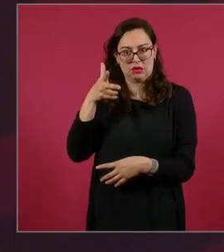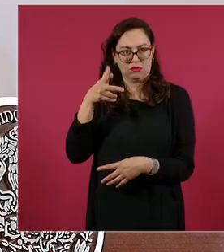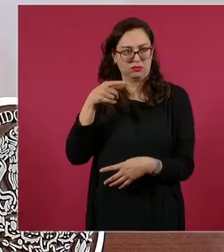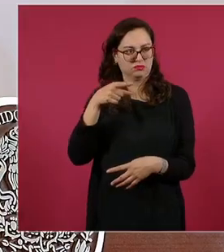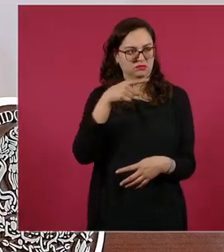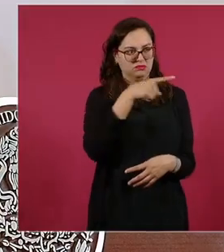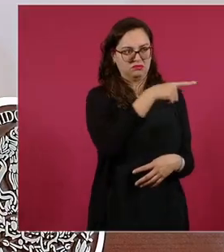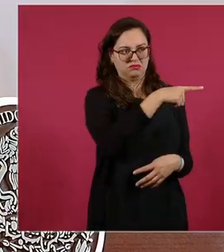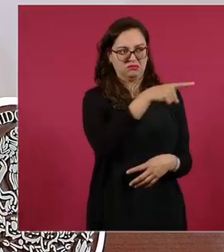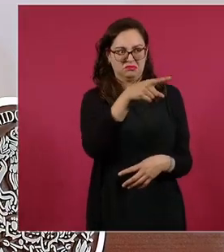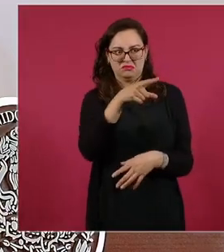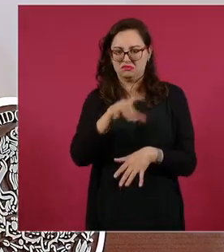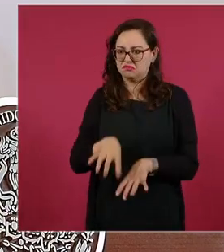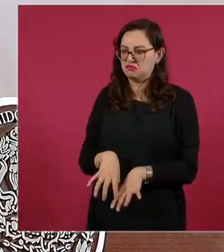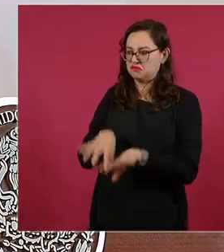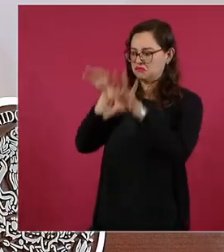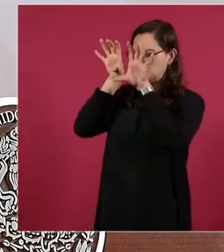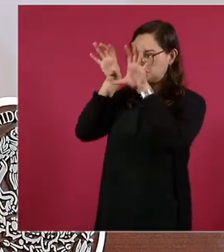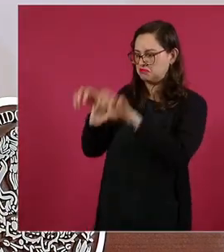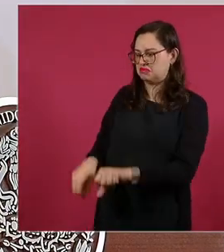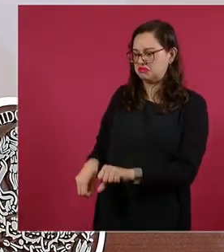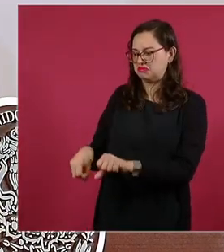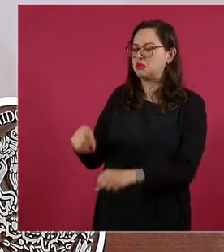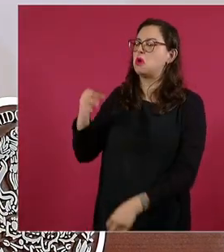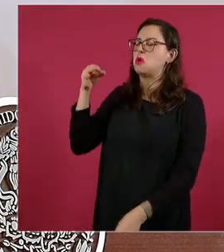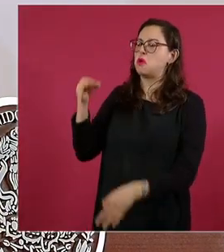a los oligarcas